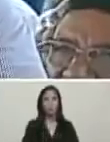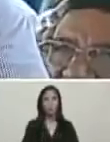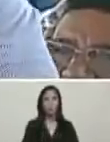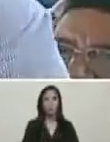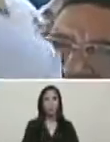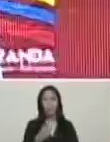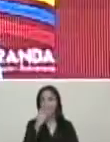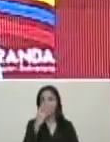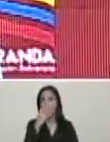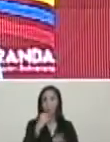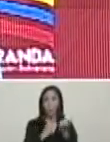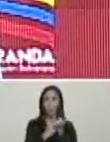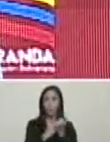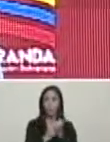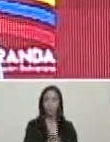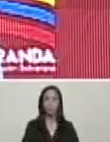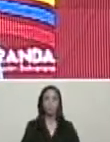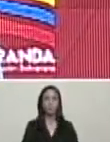Al alcalde de Paz